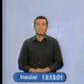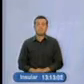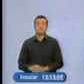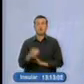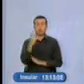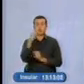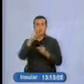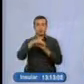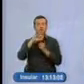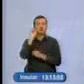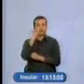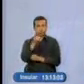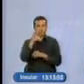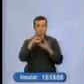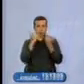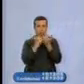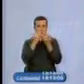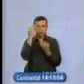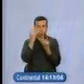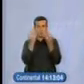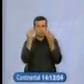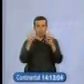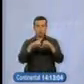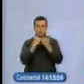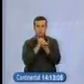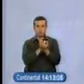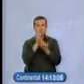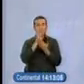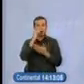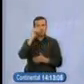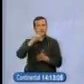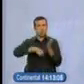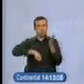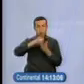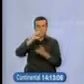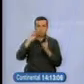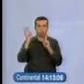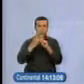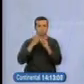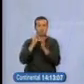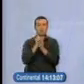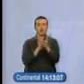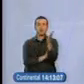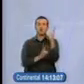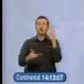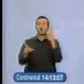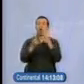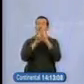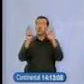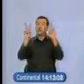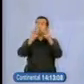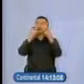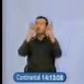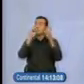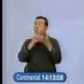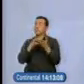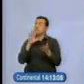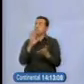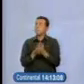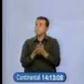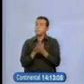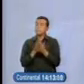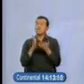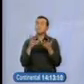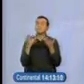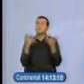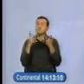Con 11 votos positivos, la Comisión de Justicia de la Asamblea aprobó el informe para segundo debate del proyecto de ley orgánica para la aplicación de la